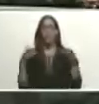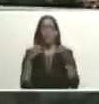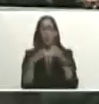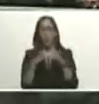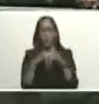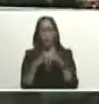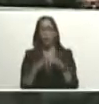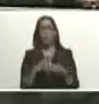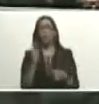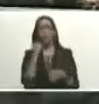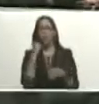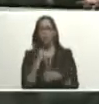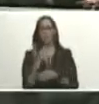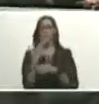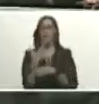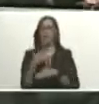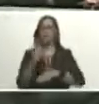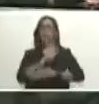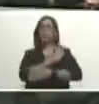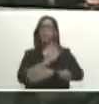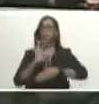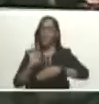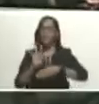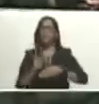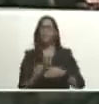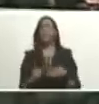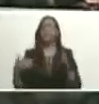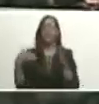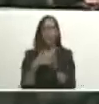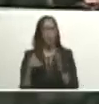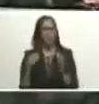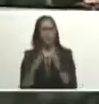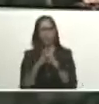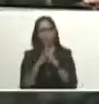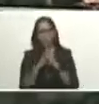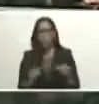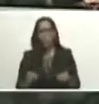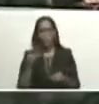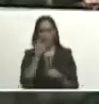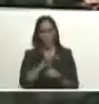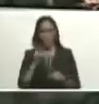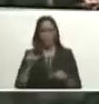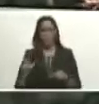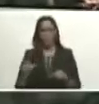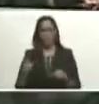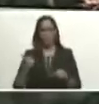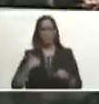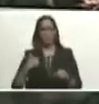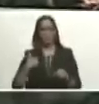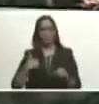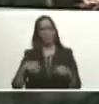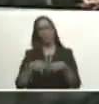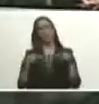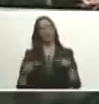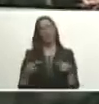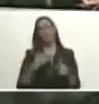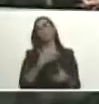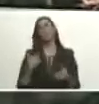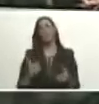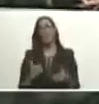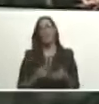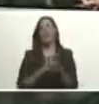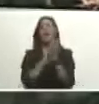irregulares armados fronterizos y contra todo aquel que de alguna u otra manera intente